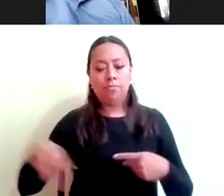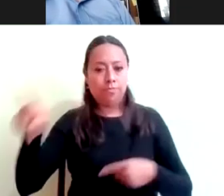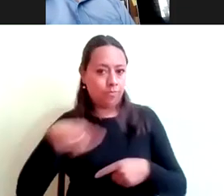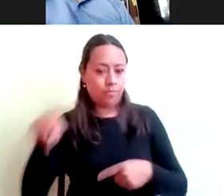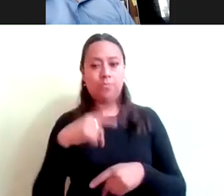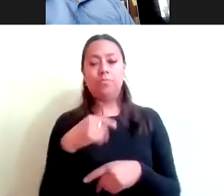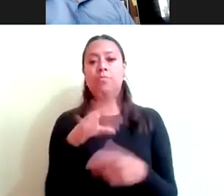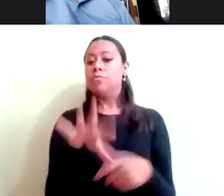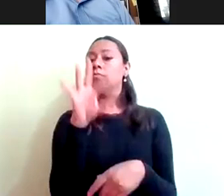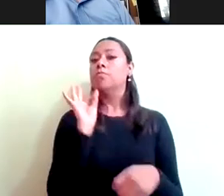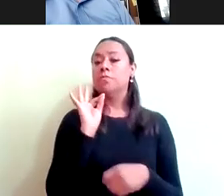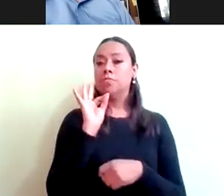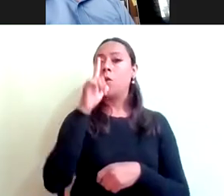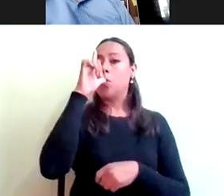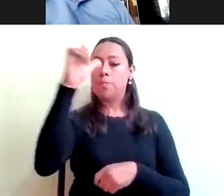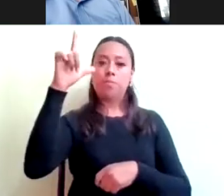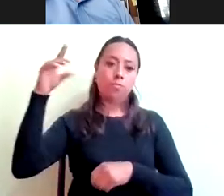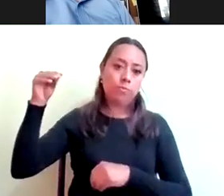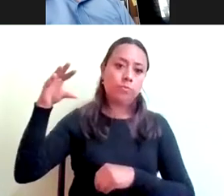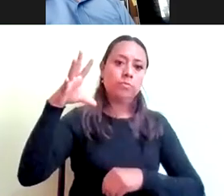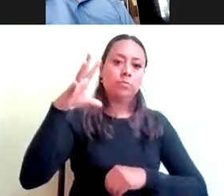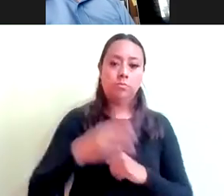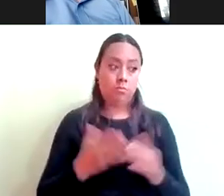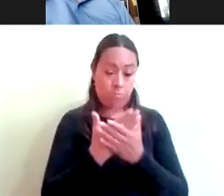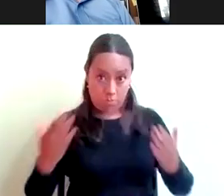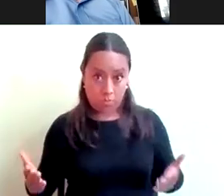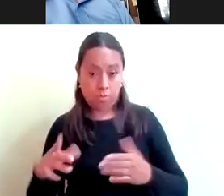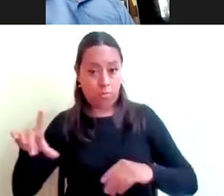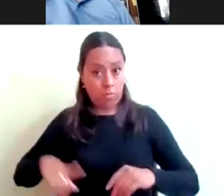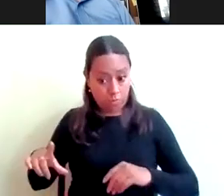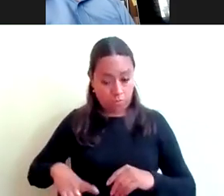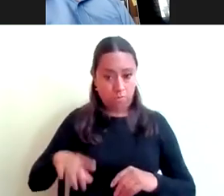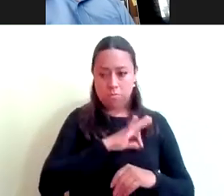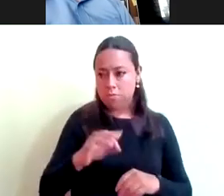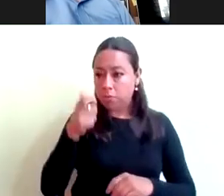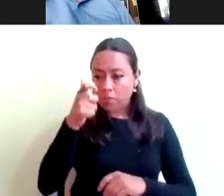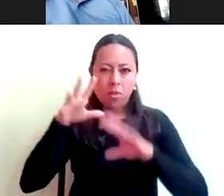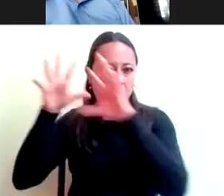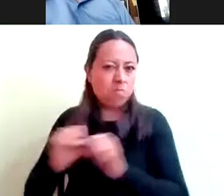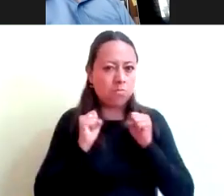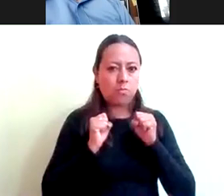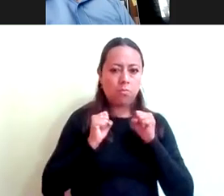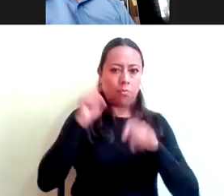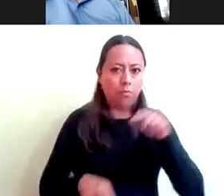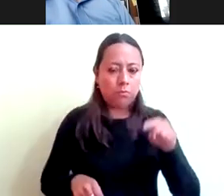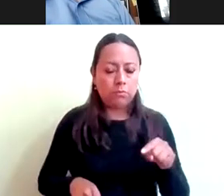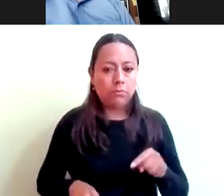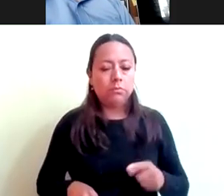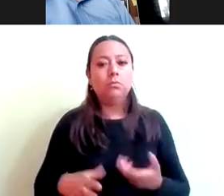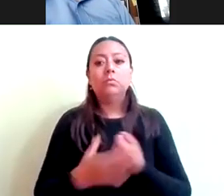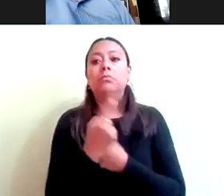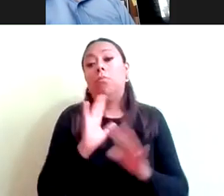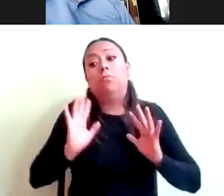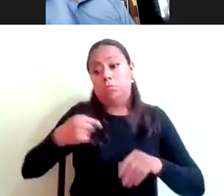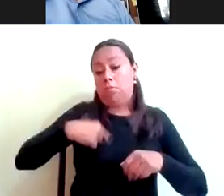cándidamente, el gobierno no puede arrebatarle el dinero a los ciudadanos bajo el argumento de que le dio mantenimiento a las luminarias y a